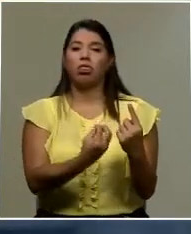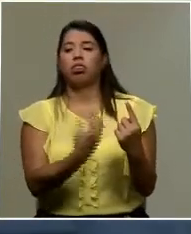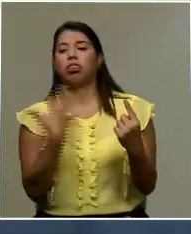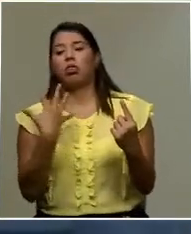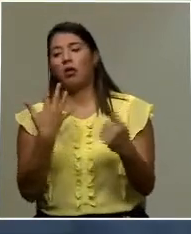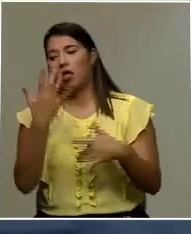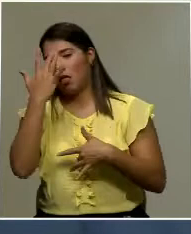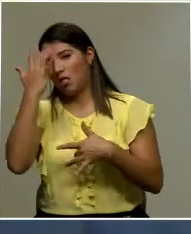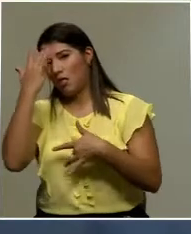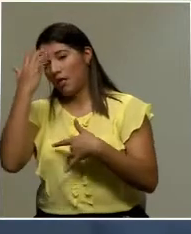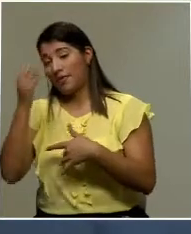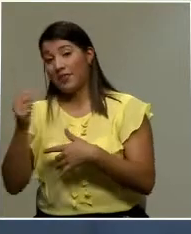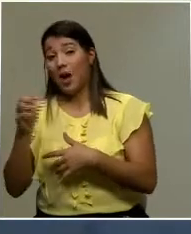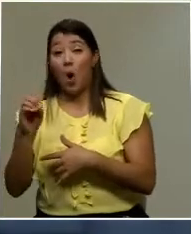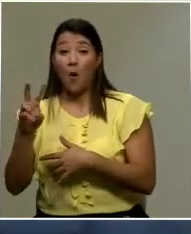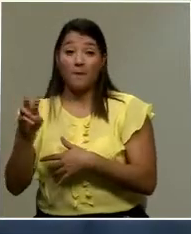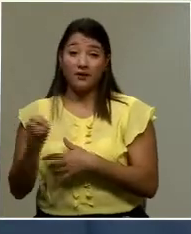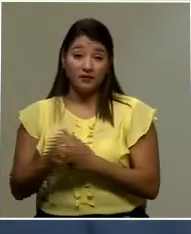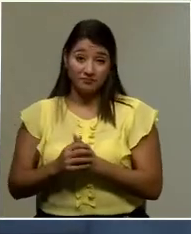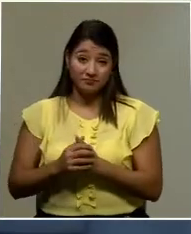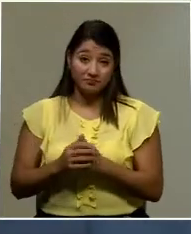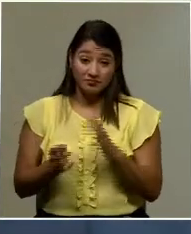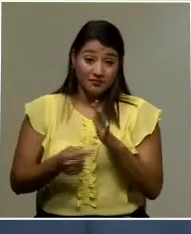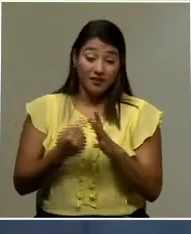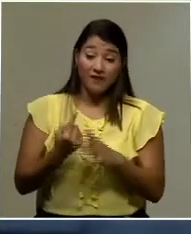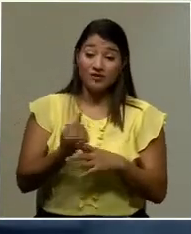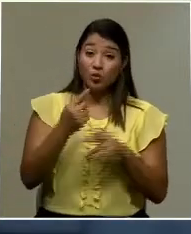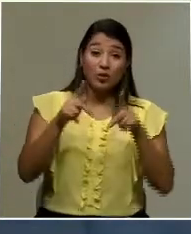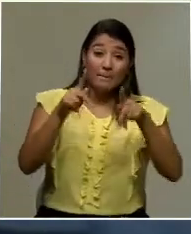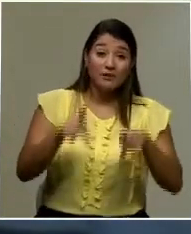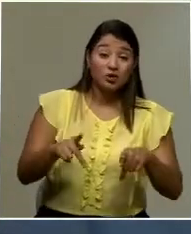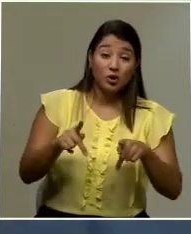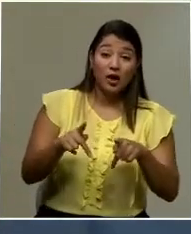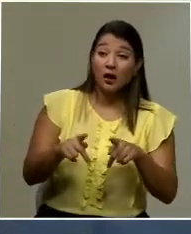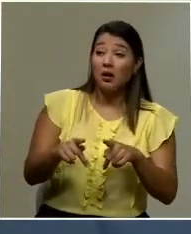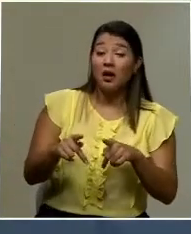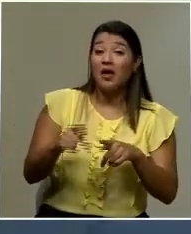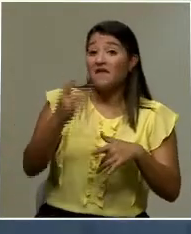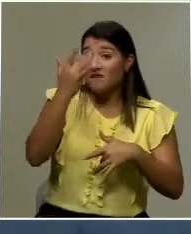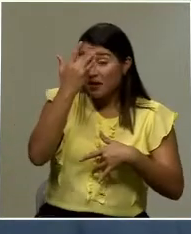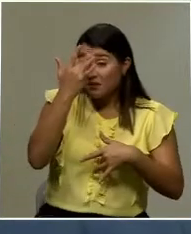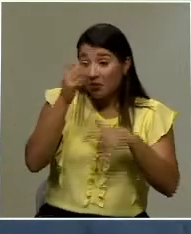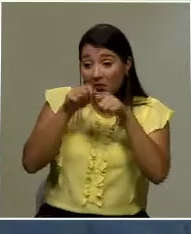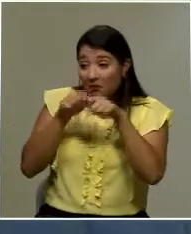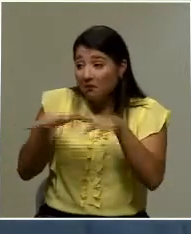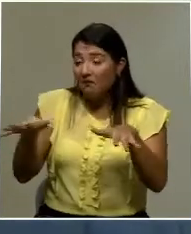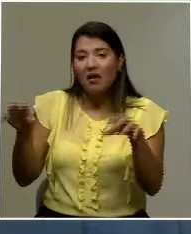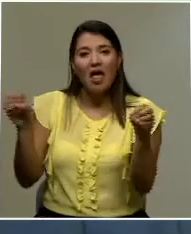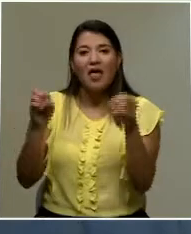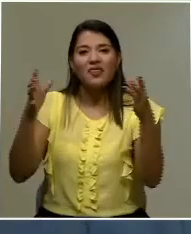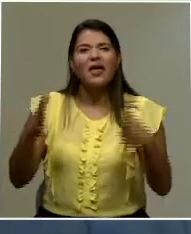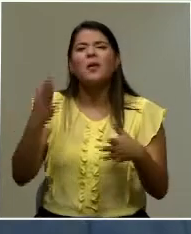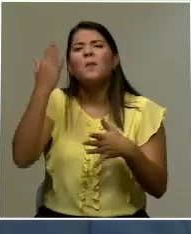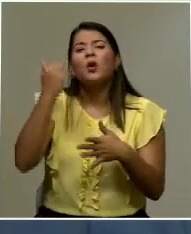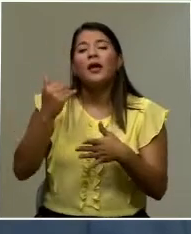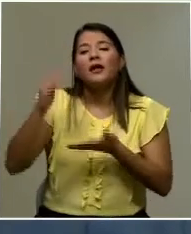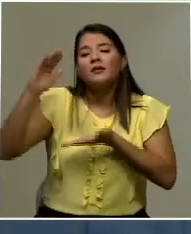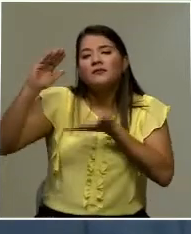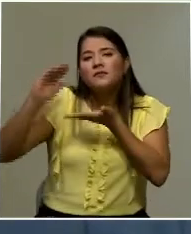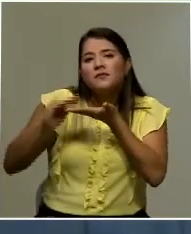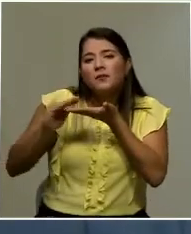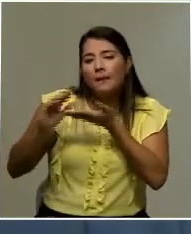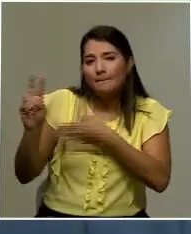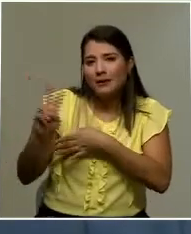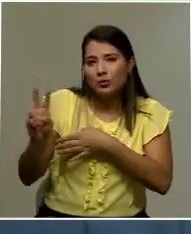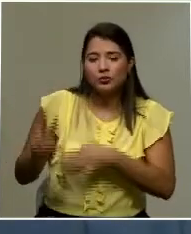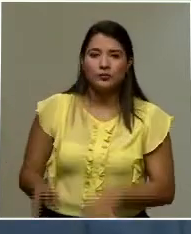que hay mucha gente que no contagia a nadie, ni siquiera contagia a la gente con la que vive en su casa, ¿no? Doctor, en distintas partes del